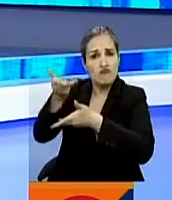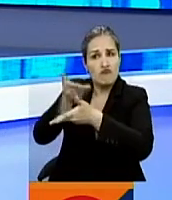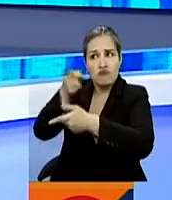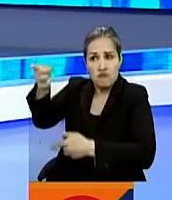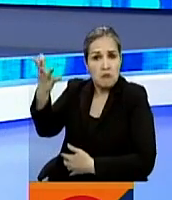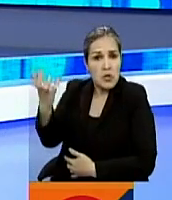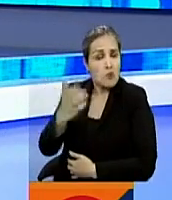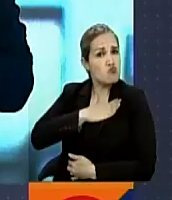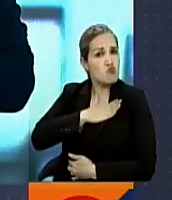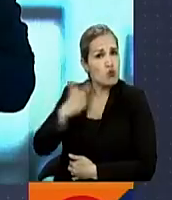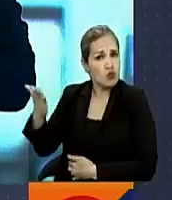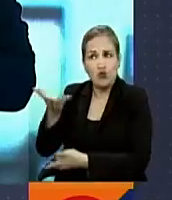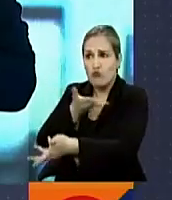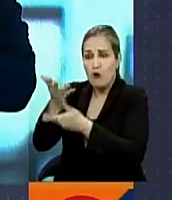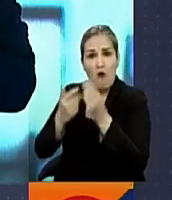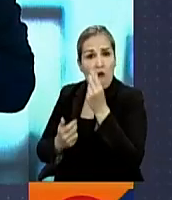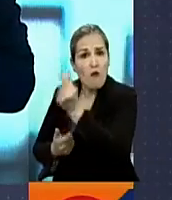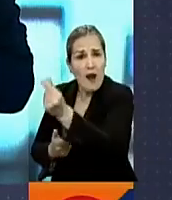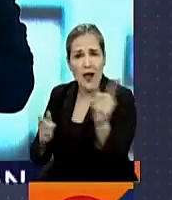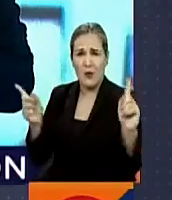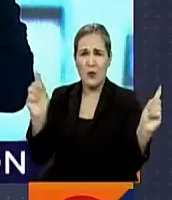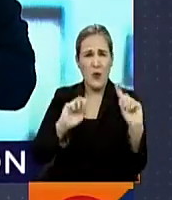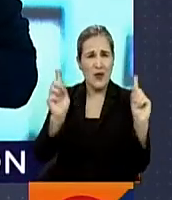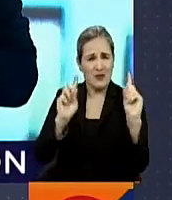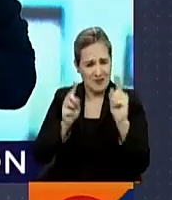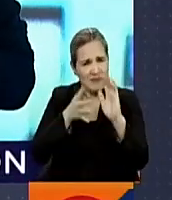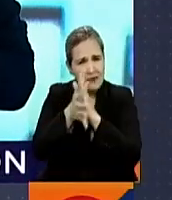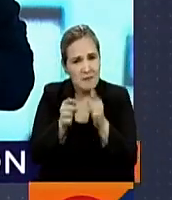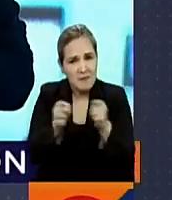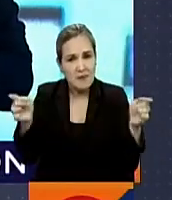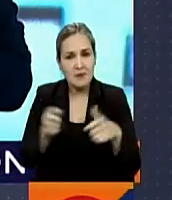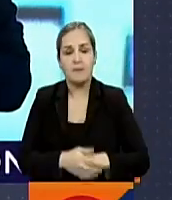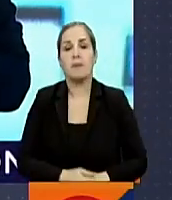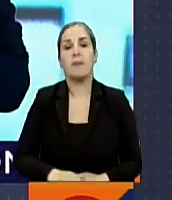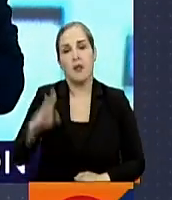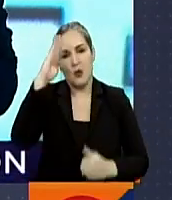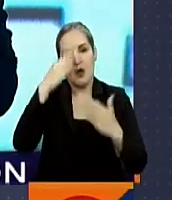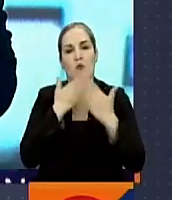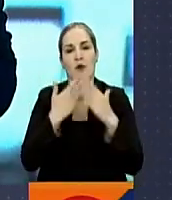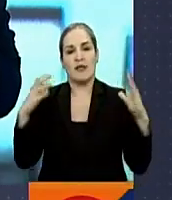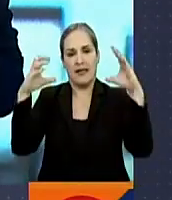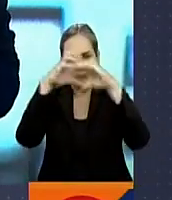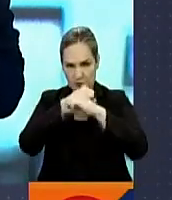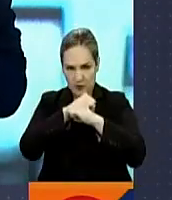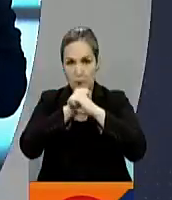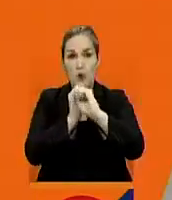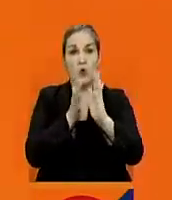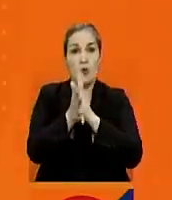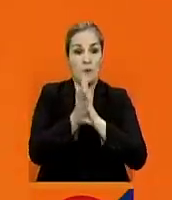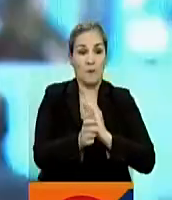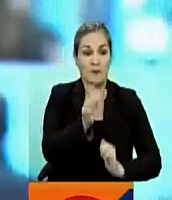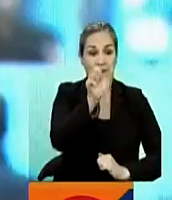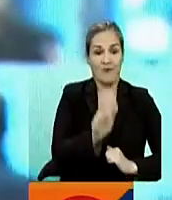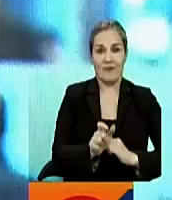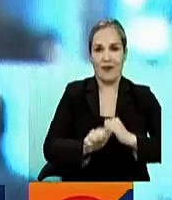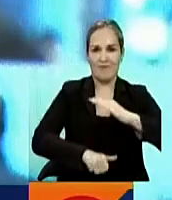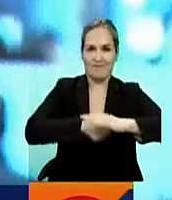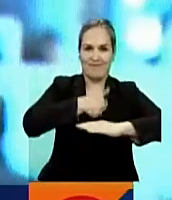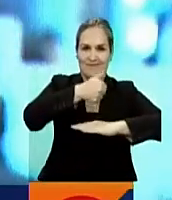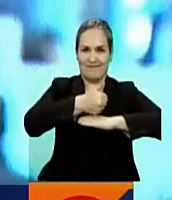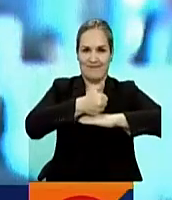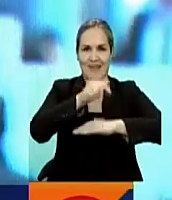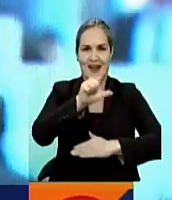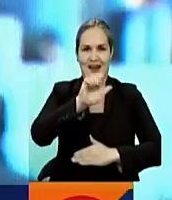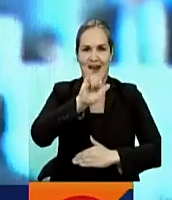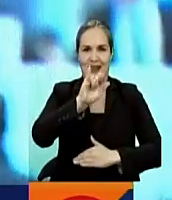quiere carolay Morales Nos tiene más detalles carolay adelante muy buenas noches Damaris Pues a este pronunciamiento del canciller colombiano le